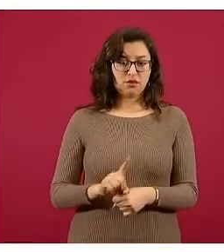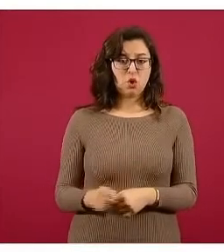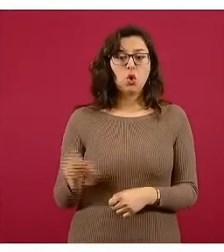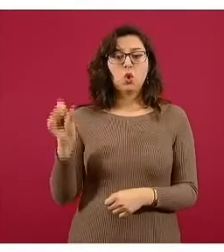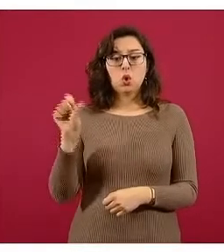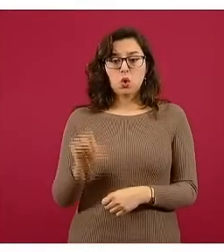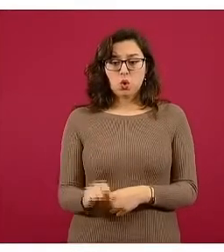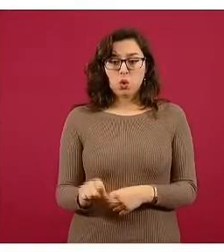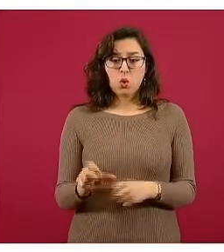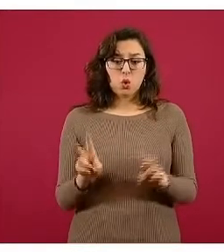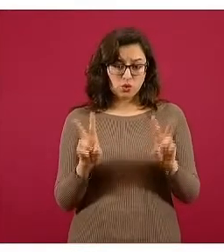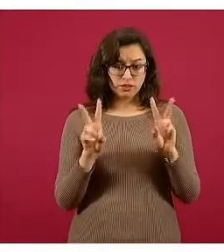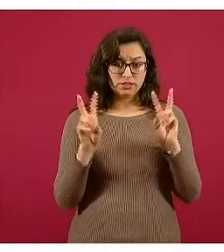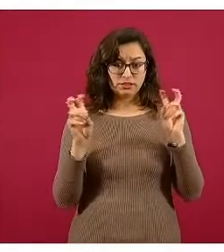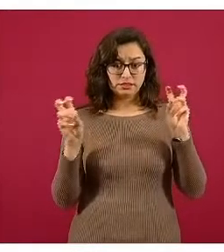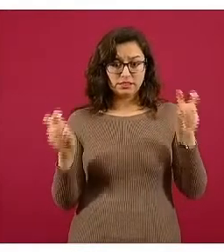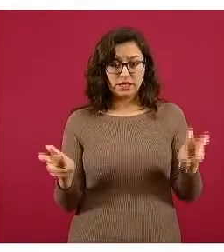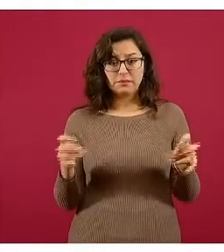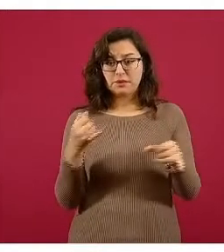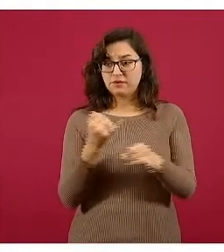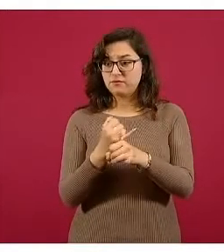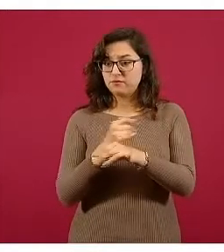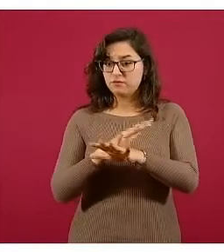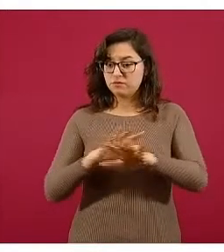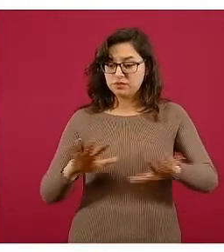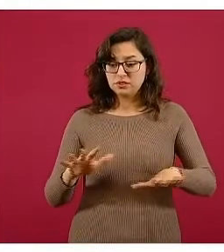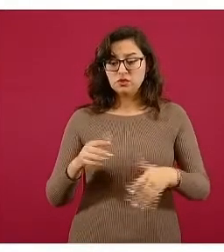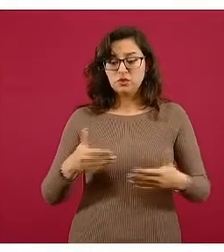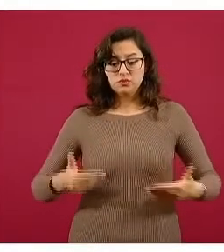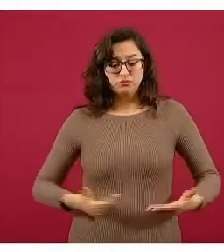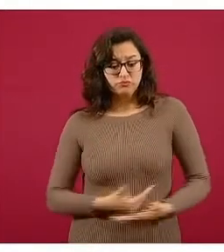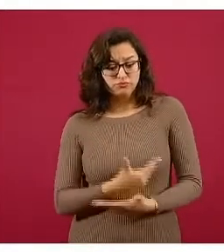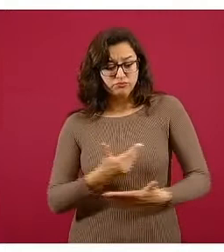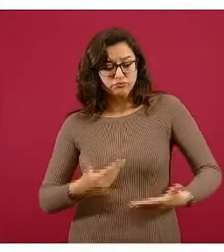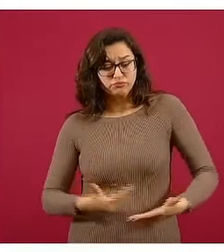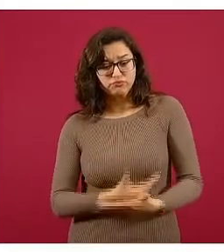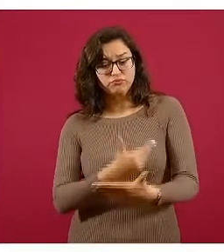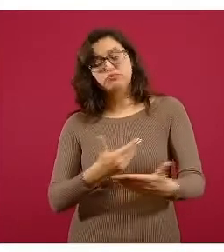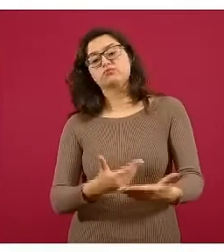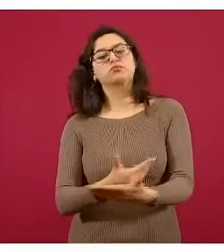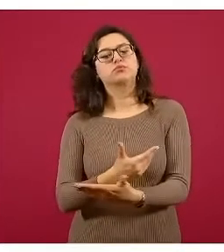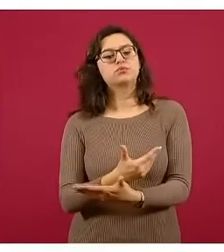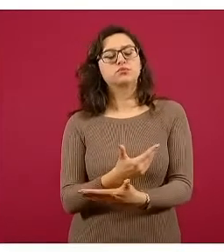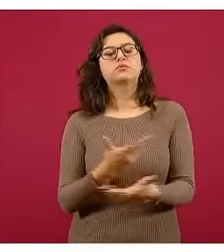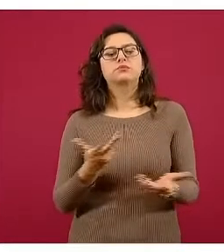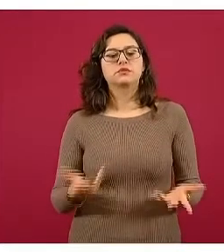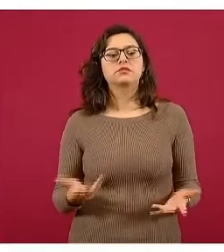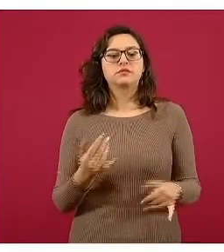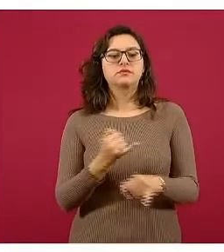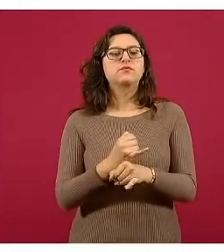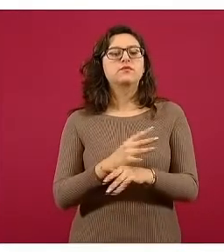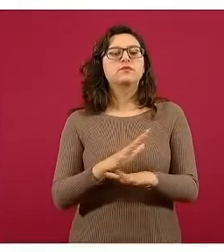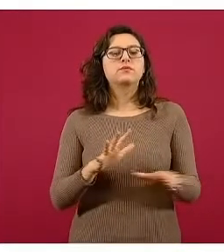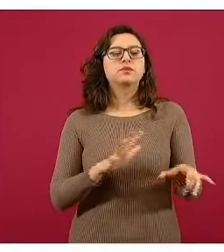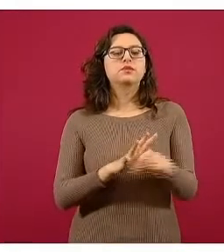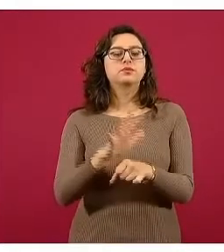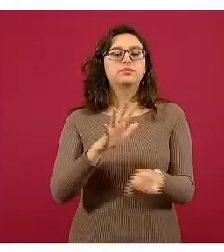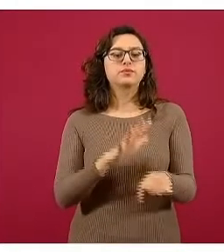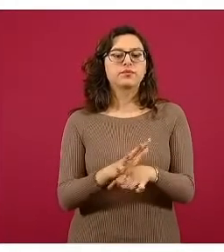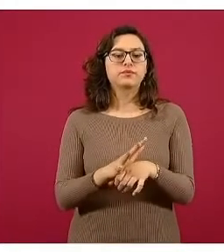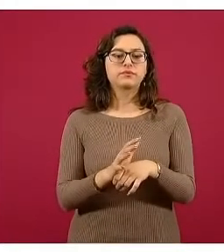en base al subsistema de información sobre nacimientos, el dato duro que traemos en este tema es que